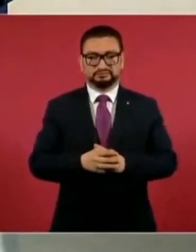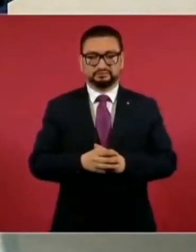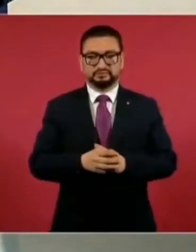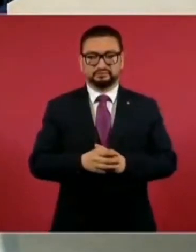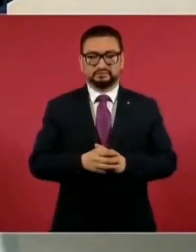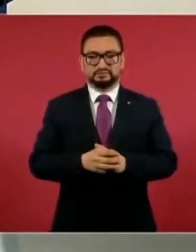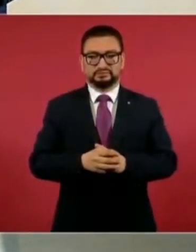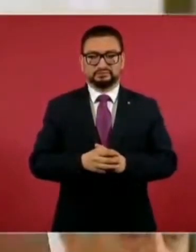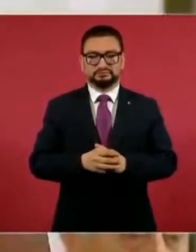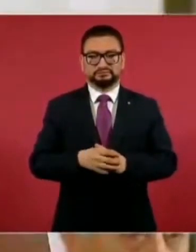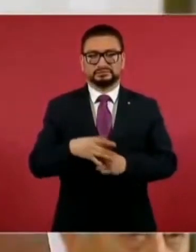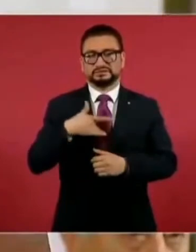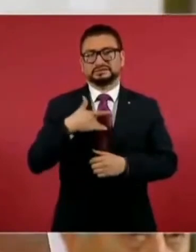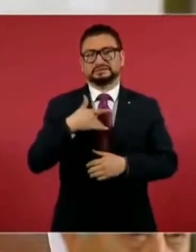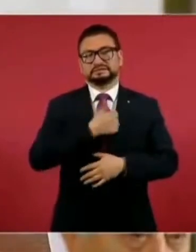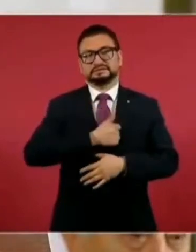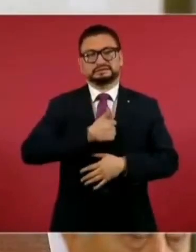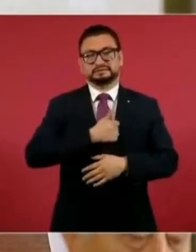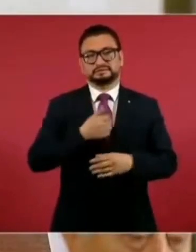Y lo lamenté mucho.